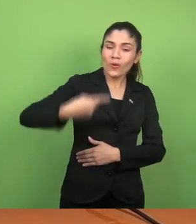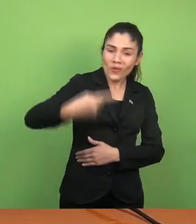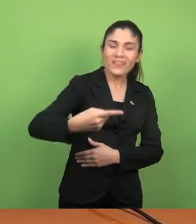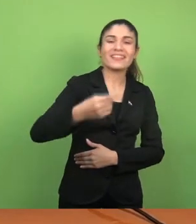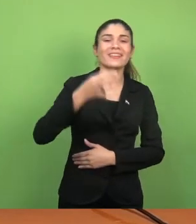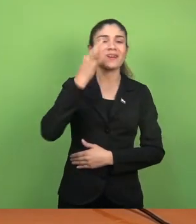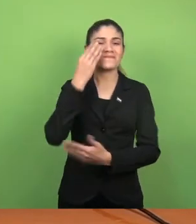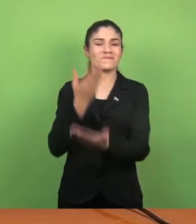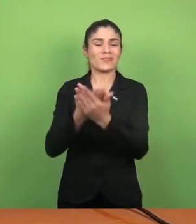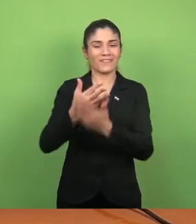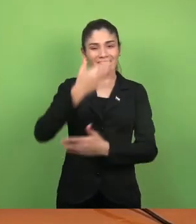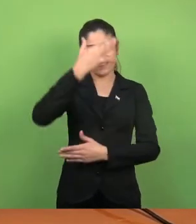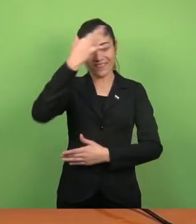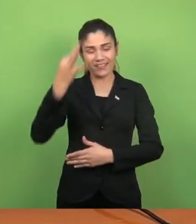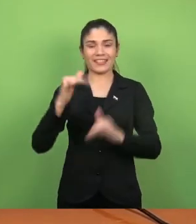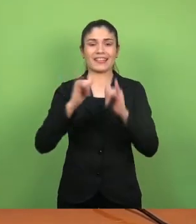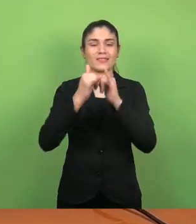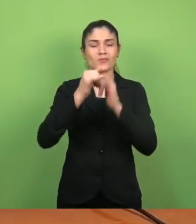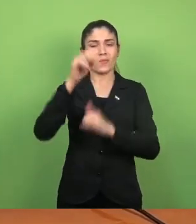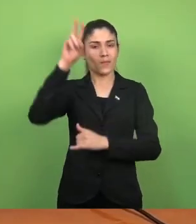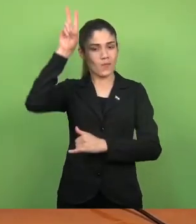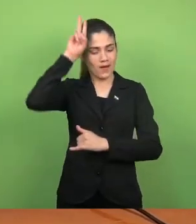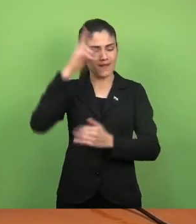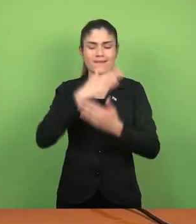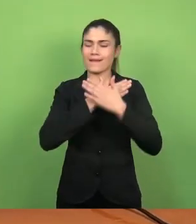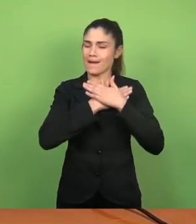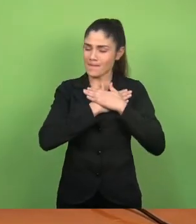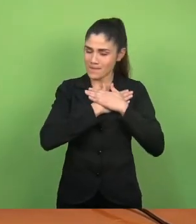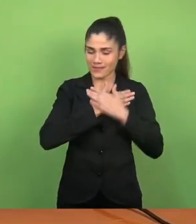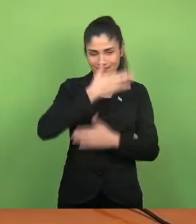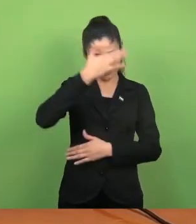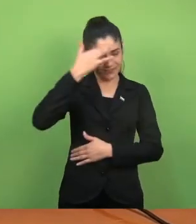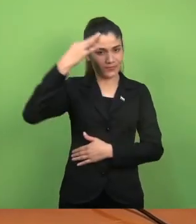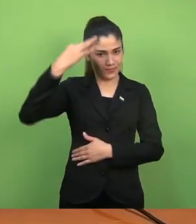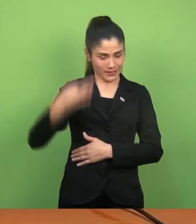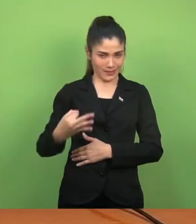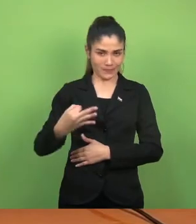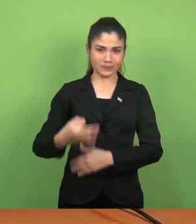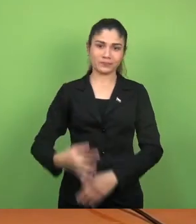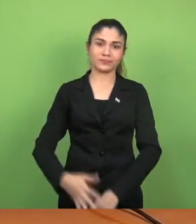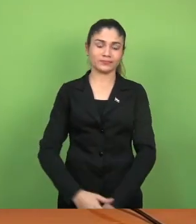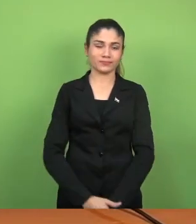añeteha ko ñane ñe'ẽ reipurumemévo ko'ẽko'ẽre.